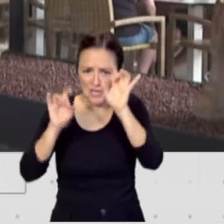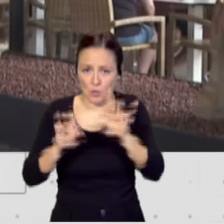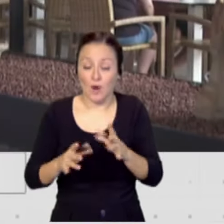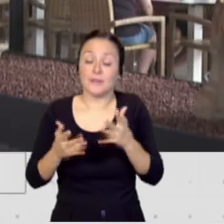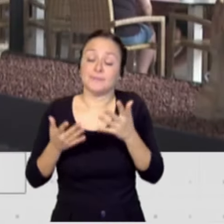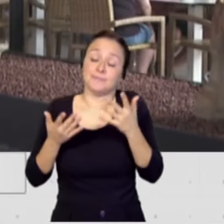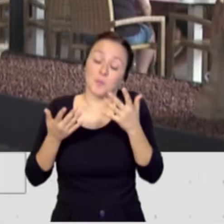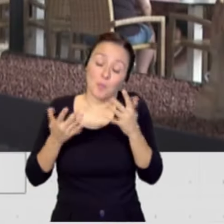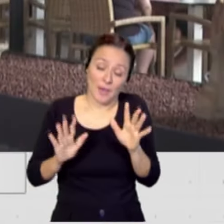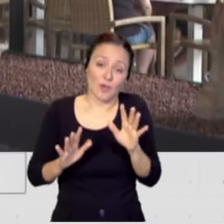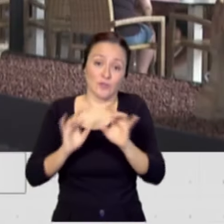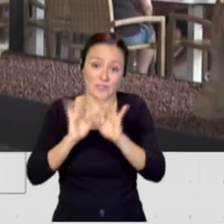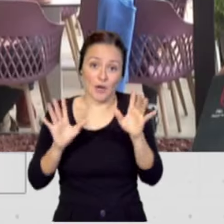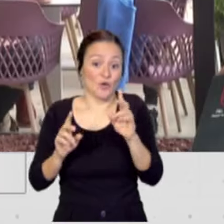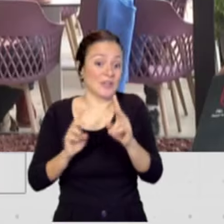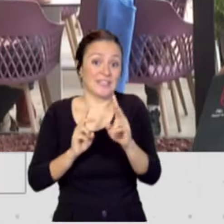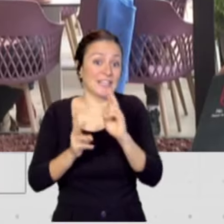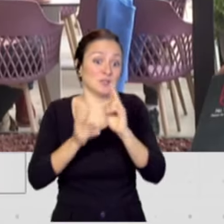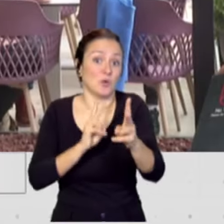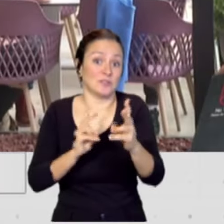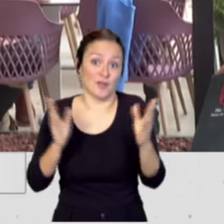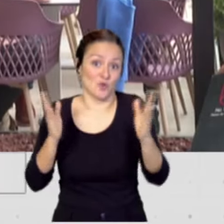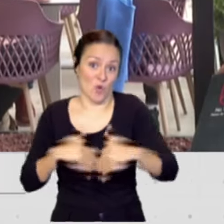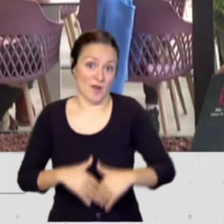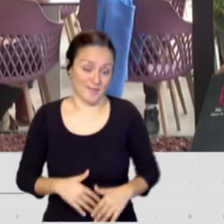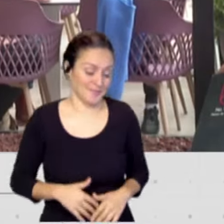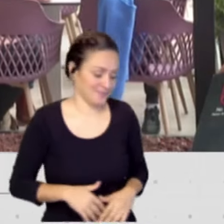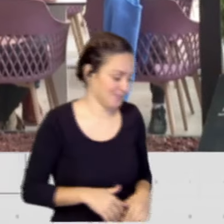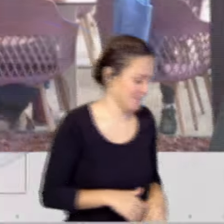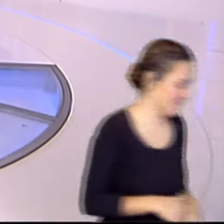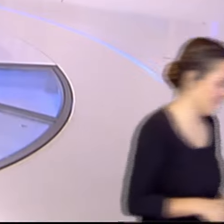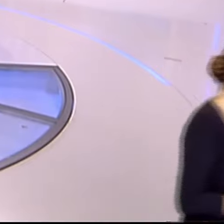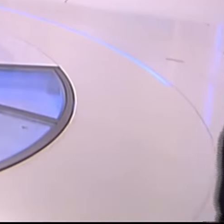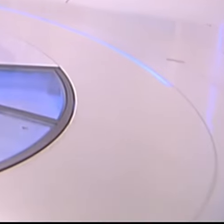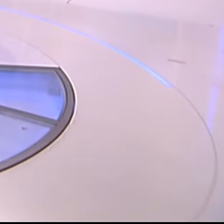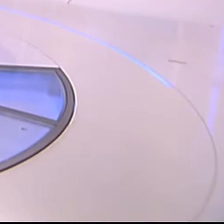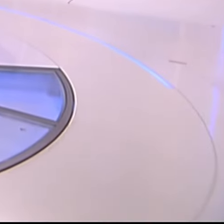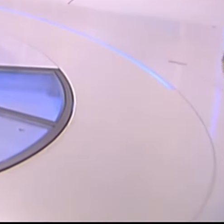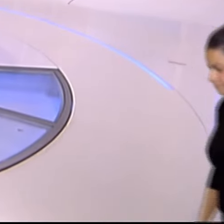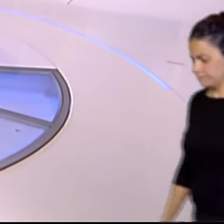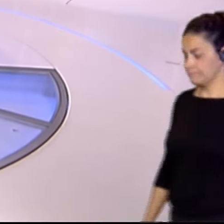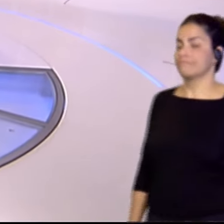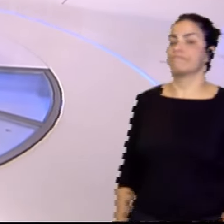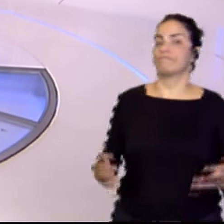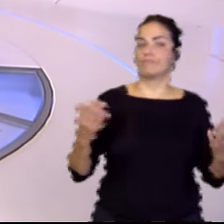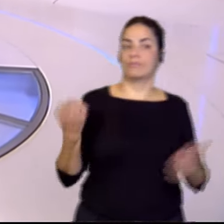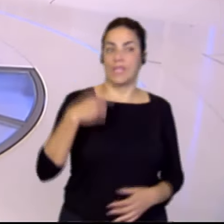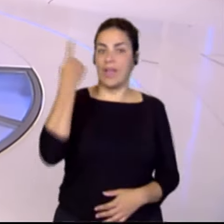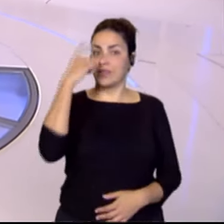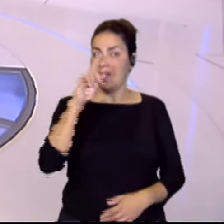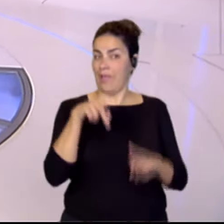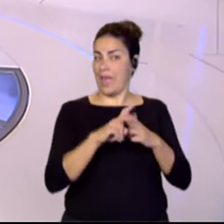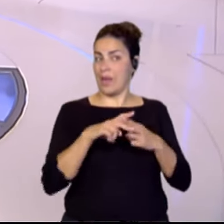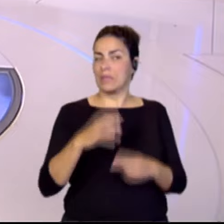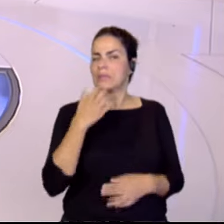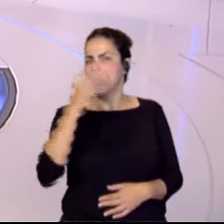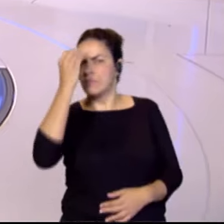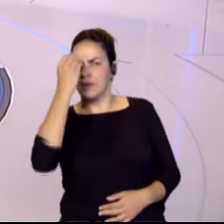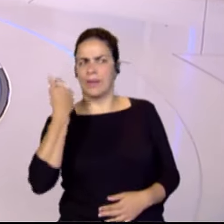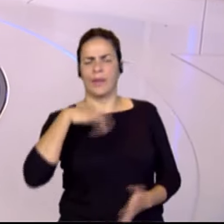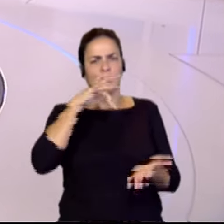lógicamente no recibe ninguna respuesta pues ahí quedan esas herramientas para quienes consideren que están sufriendo algún tipo de irregularidad o